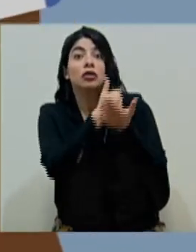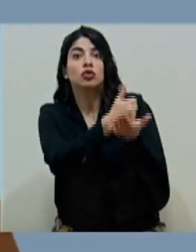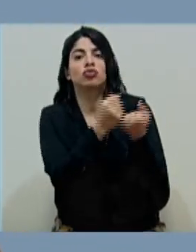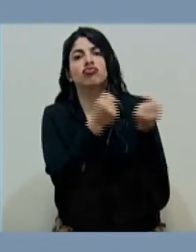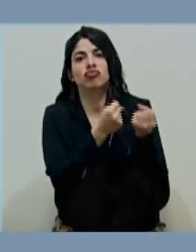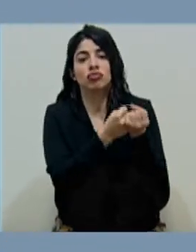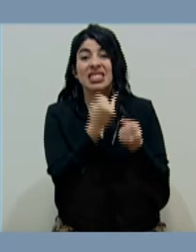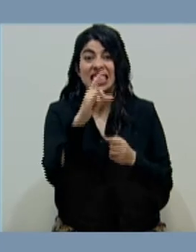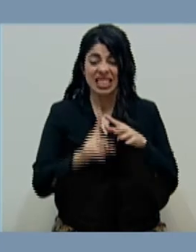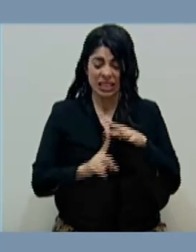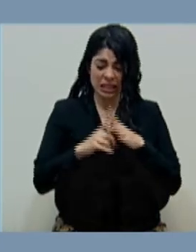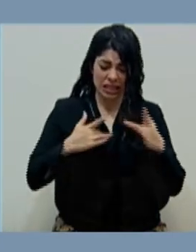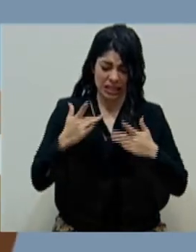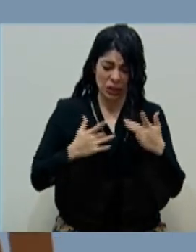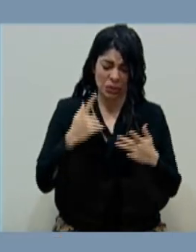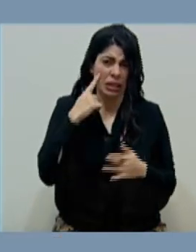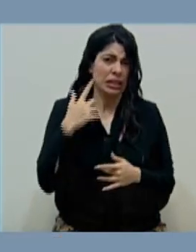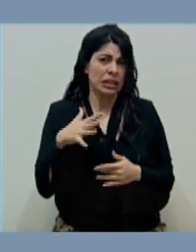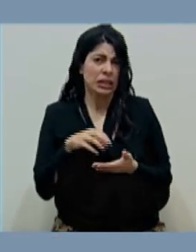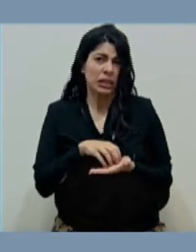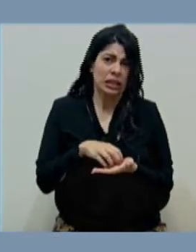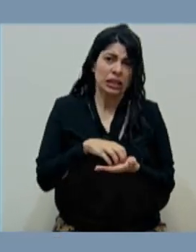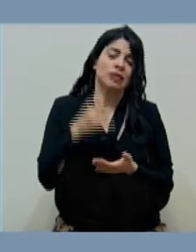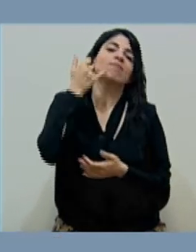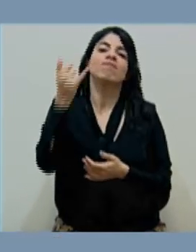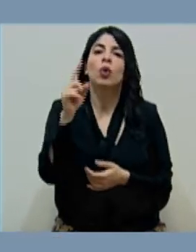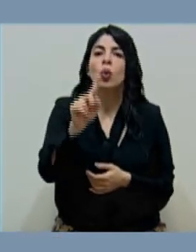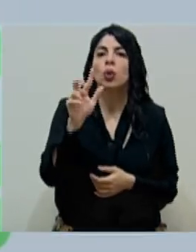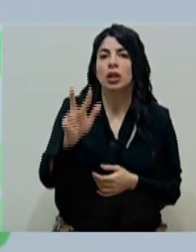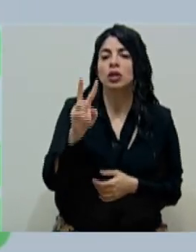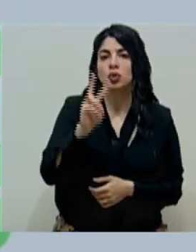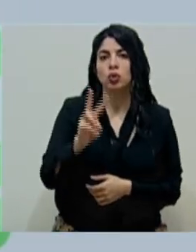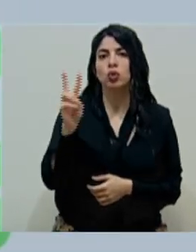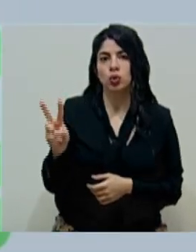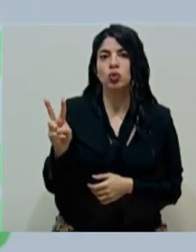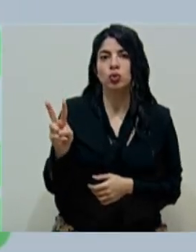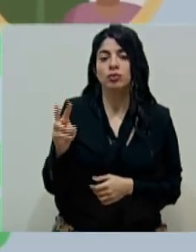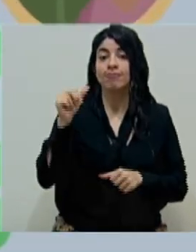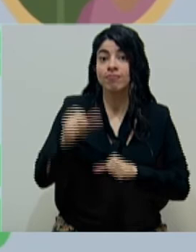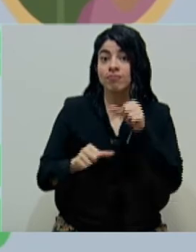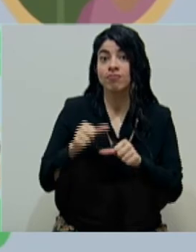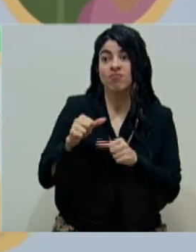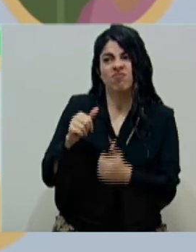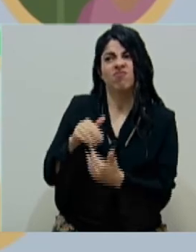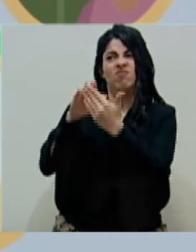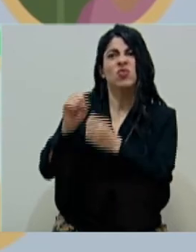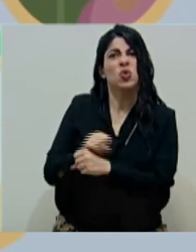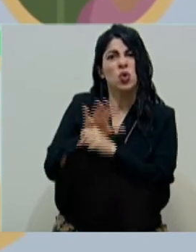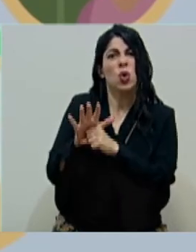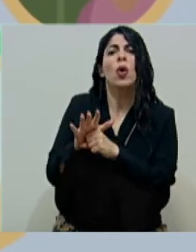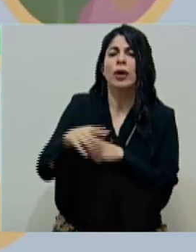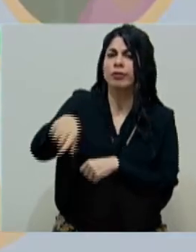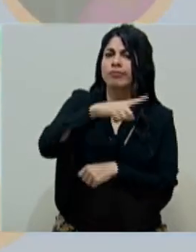Si tenés síntomas que te hagan sospechar, busca ayuda al 1322. La lucha contra el COVID-19 está